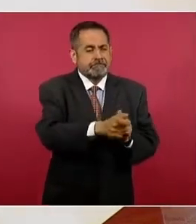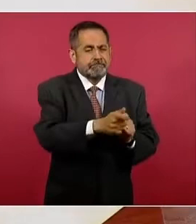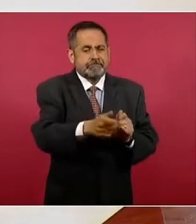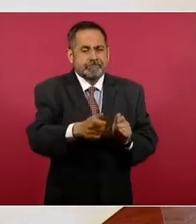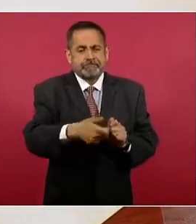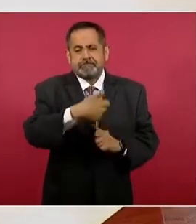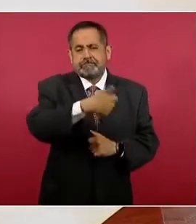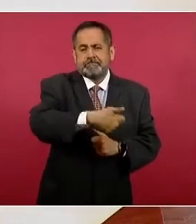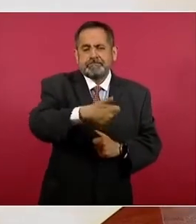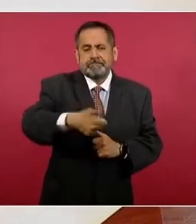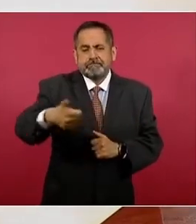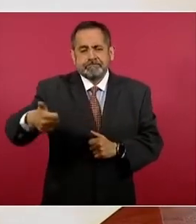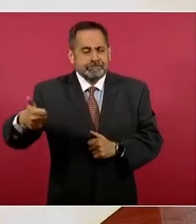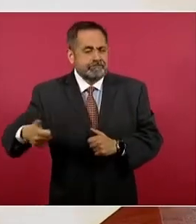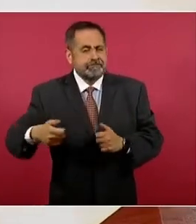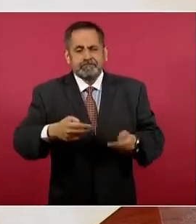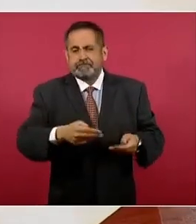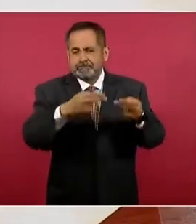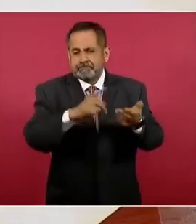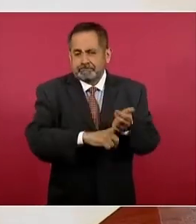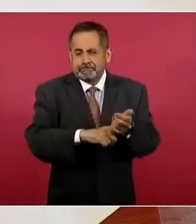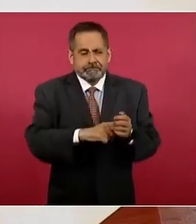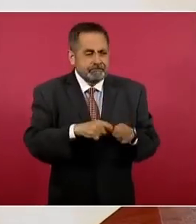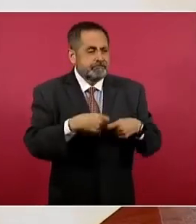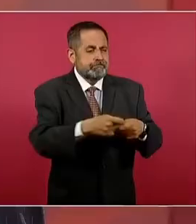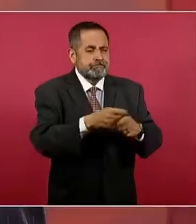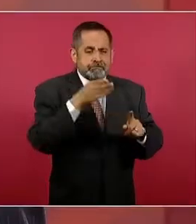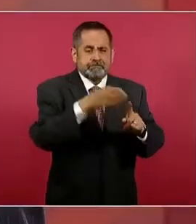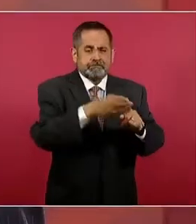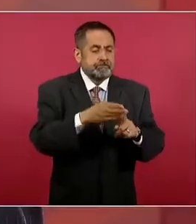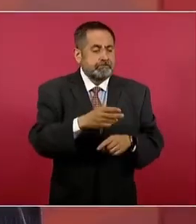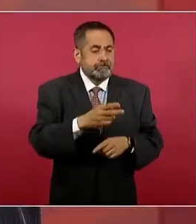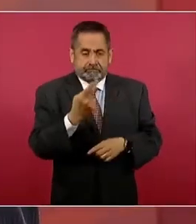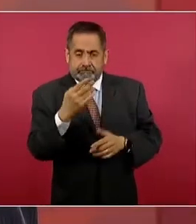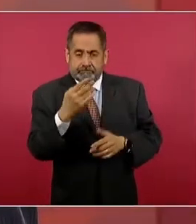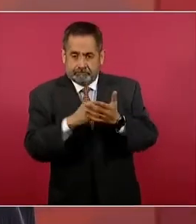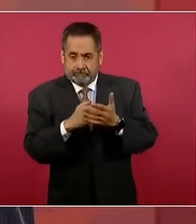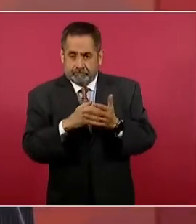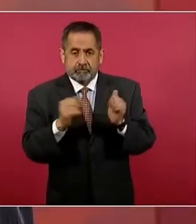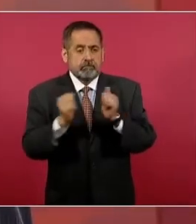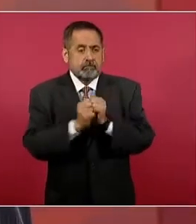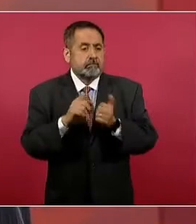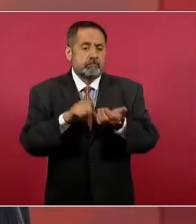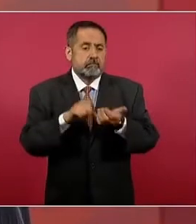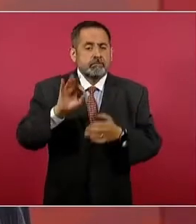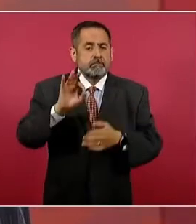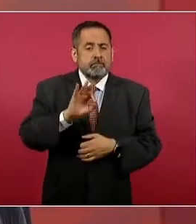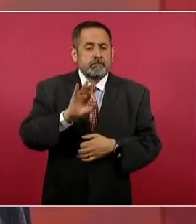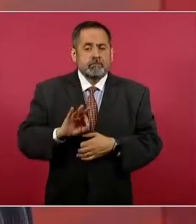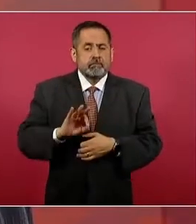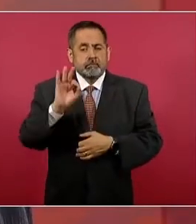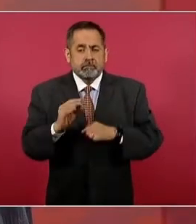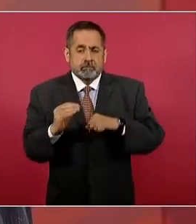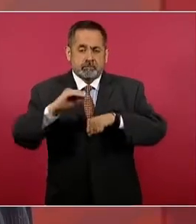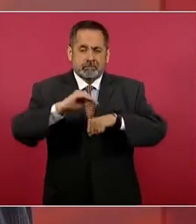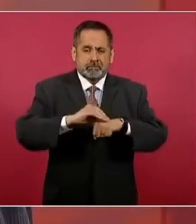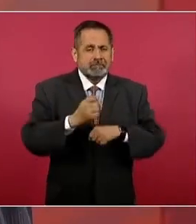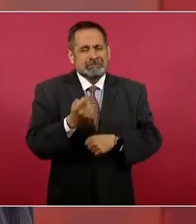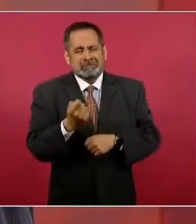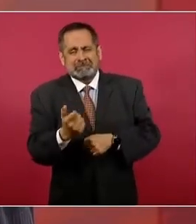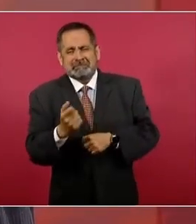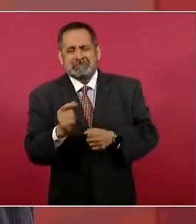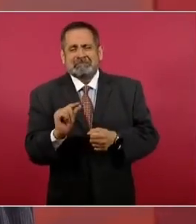por negocios que se dieron a tasas de interés muy bajas, de